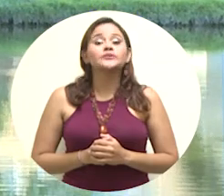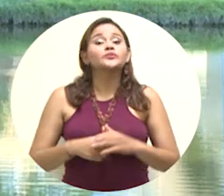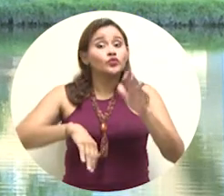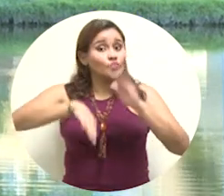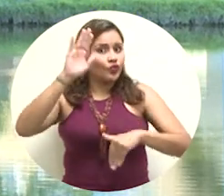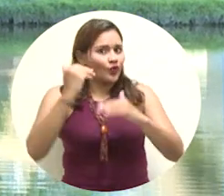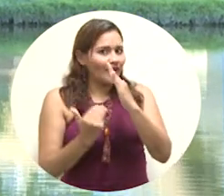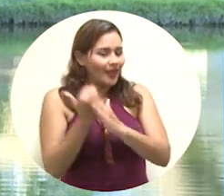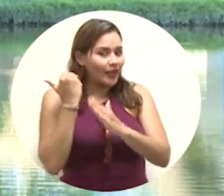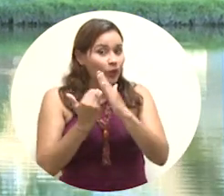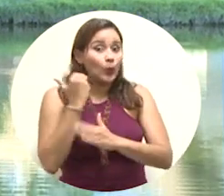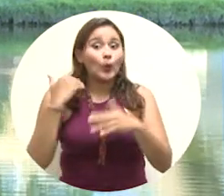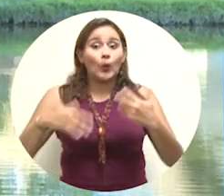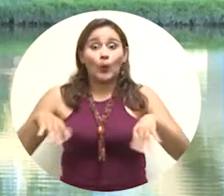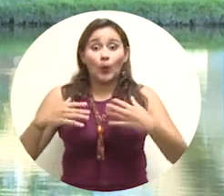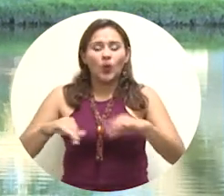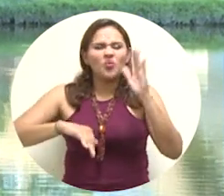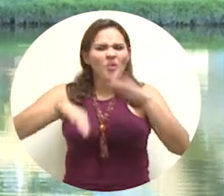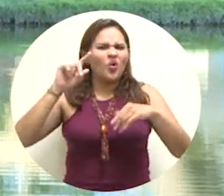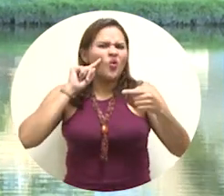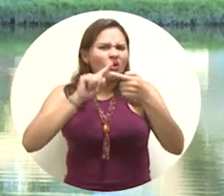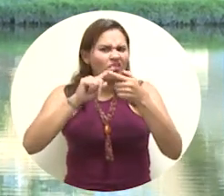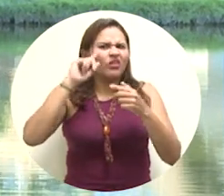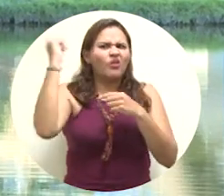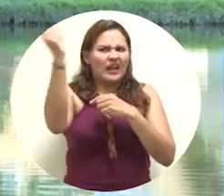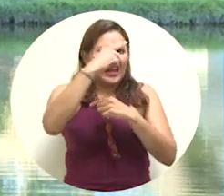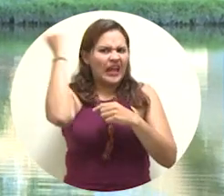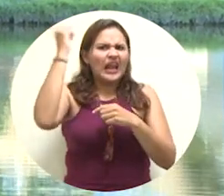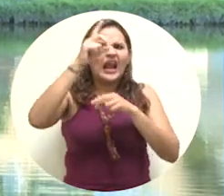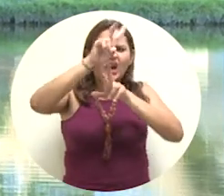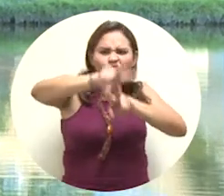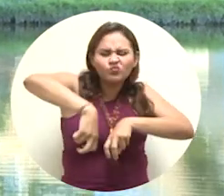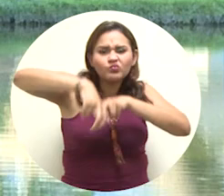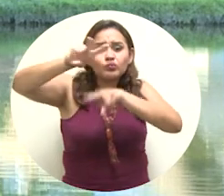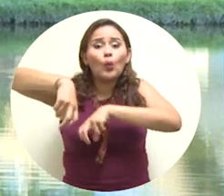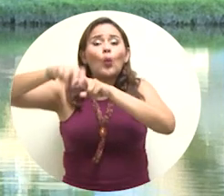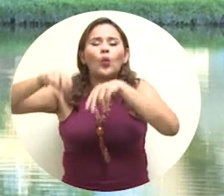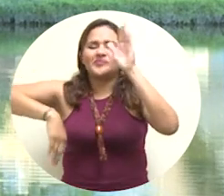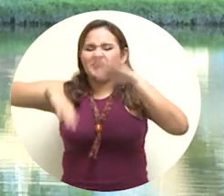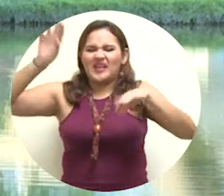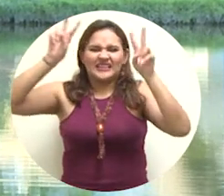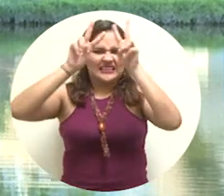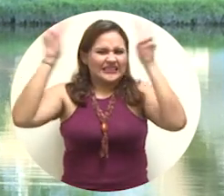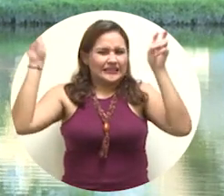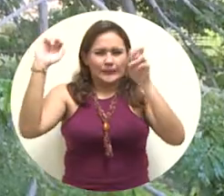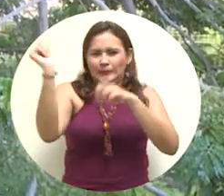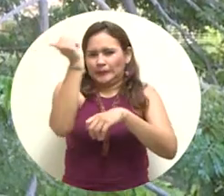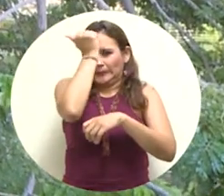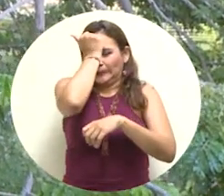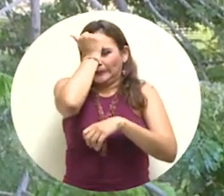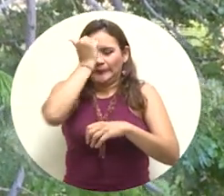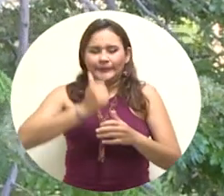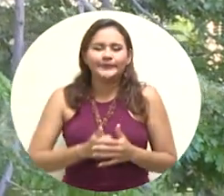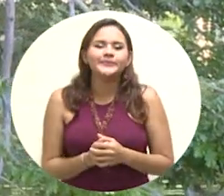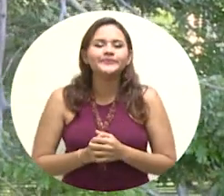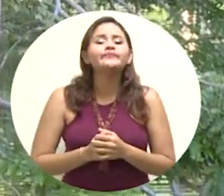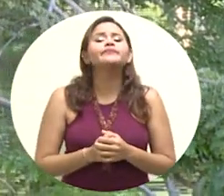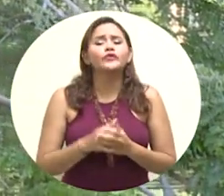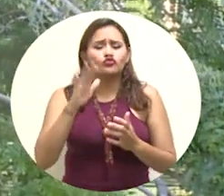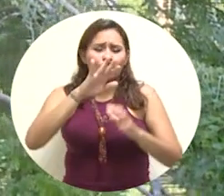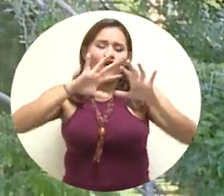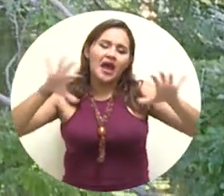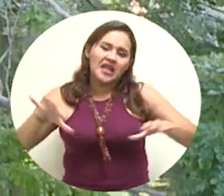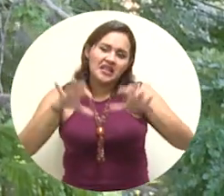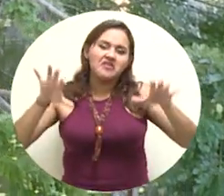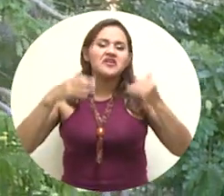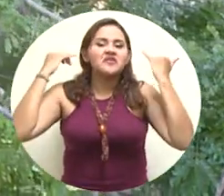La innovación y los retos actuales del sector agrario fueron ejes centrales del Congreso Colombiano de Ingenieros Agrónomos. La actividad académica culminó